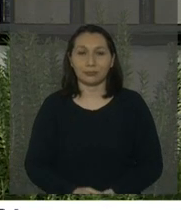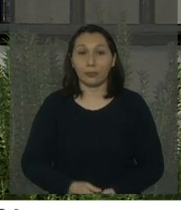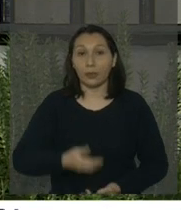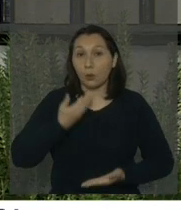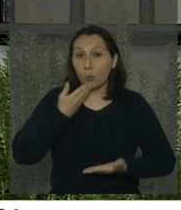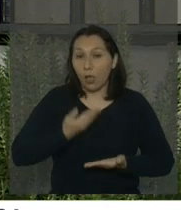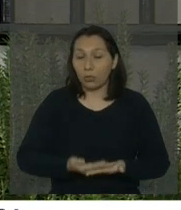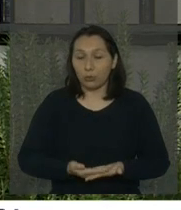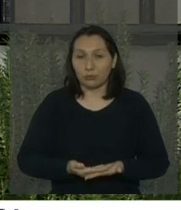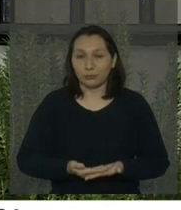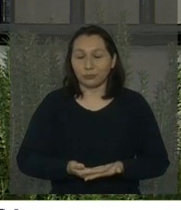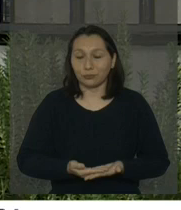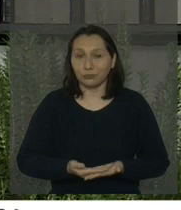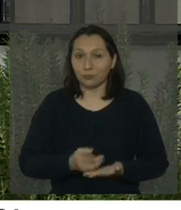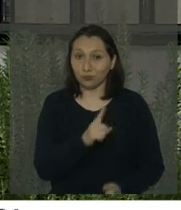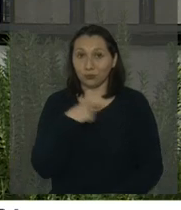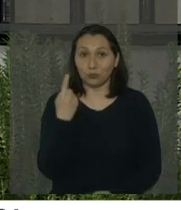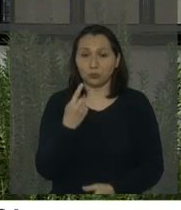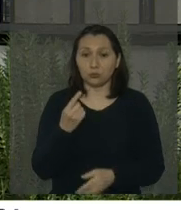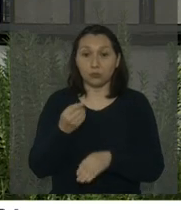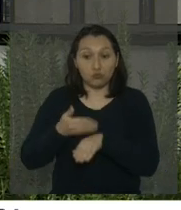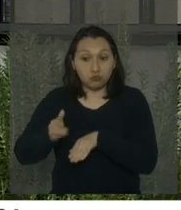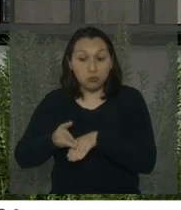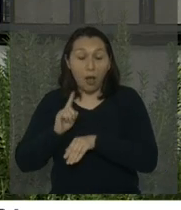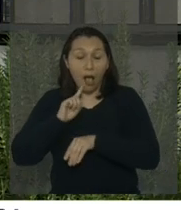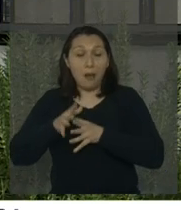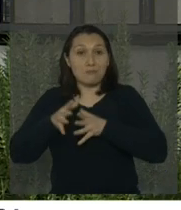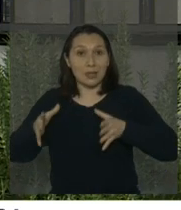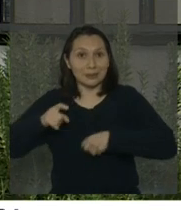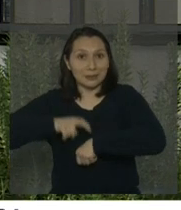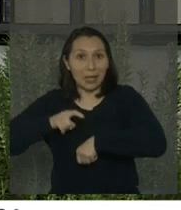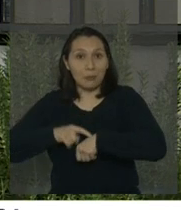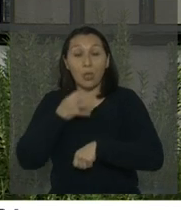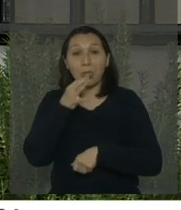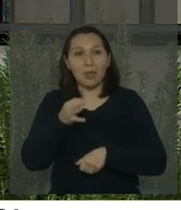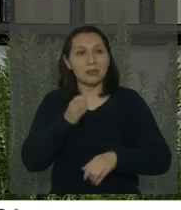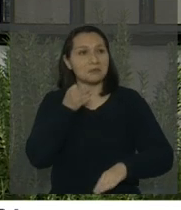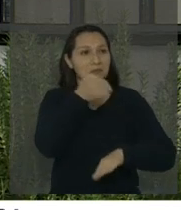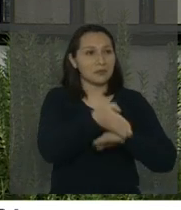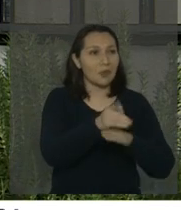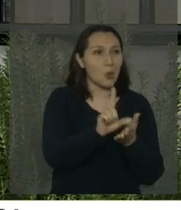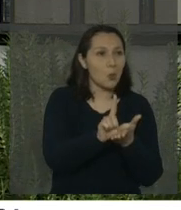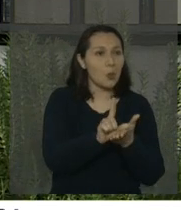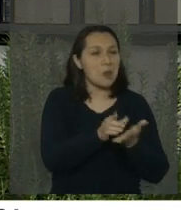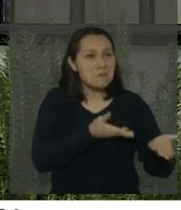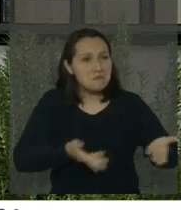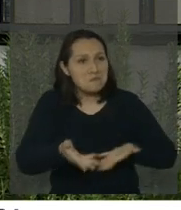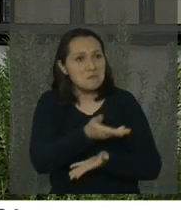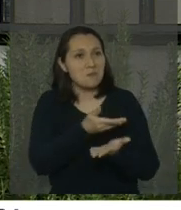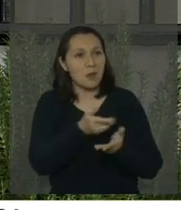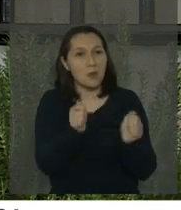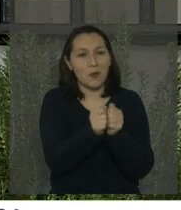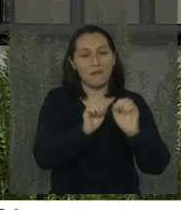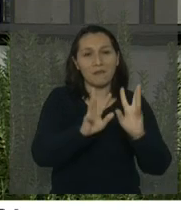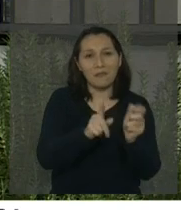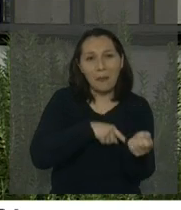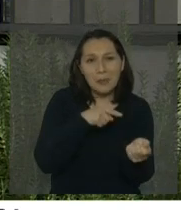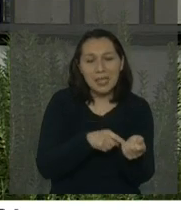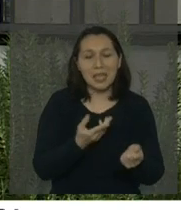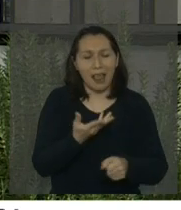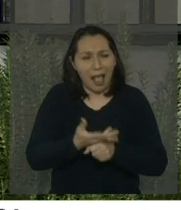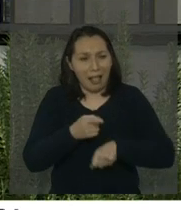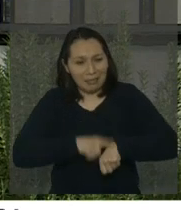Cuando todos tenemos más tiempo, como decía la ministra, para ir a nuestros espacios comunes, para estar con la familia,